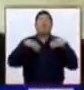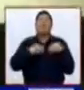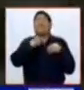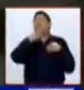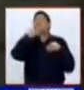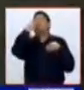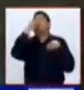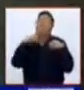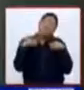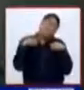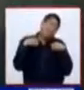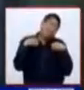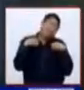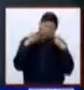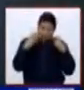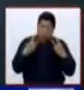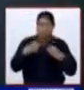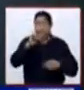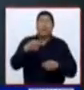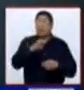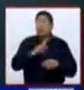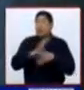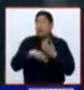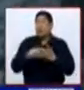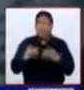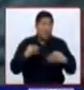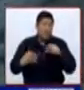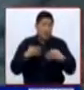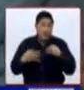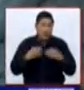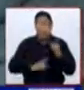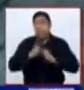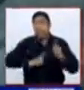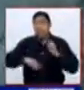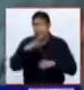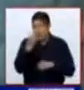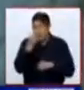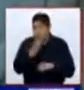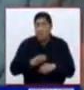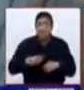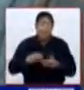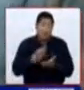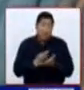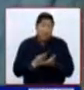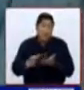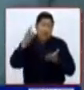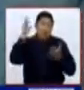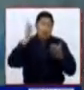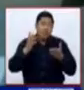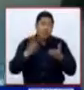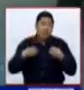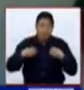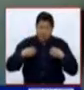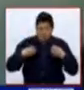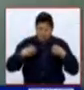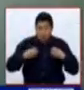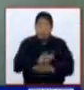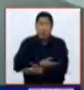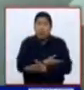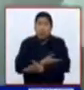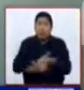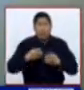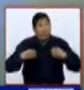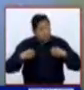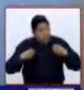traído. John, Miriam, por allá es lo que nos estaban explicando. Hay algo de comida, galletas, hay ropa para bebés, hay ropa para